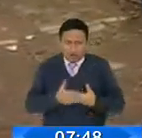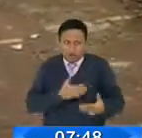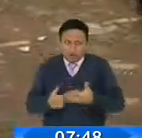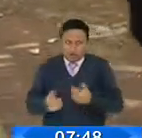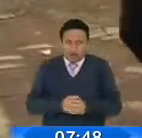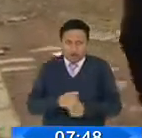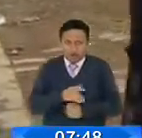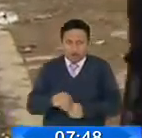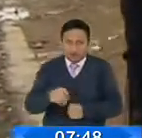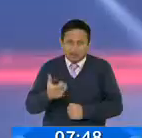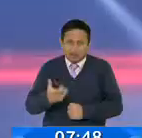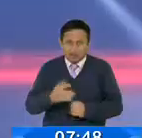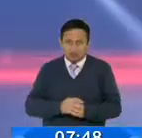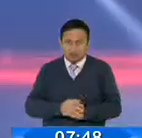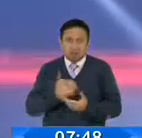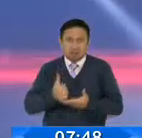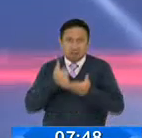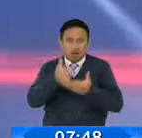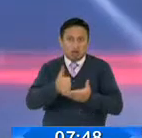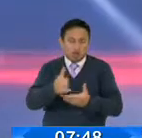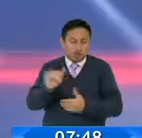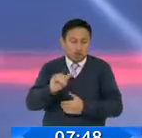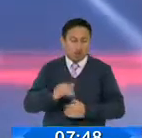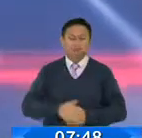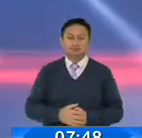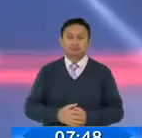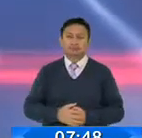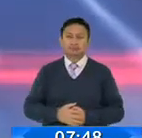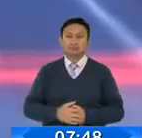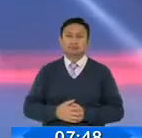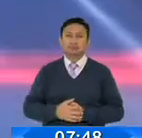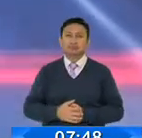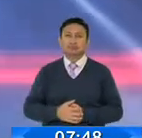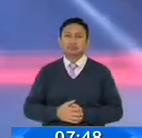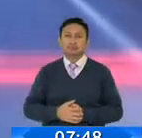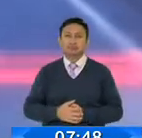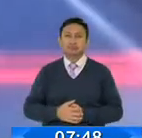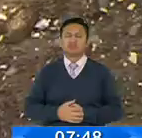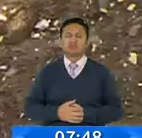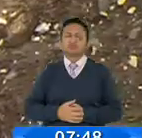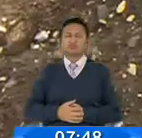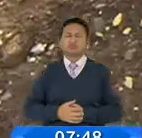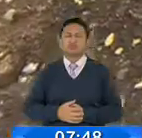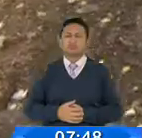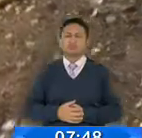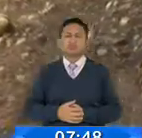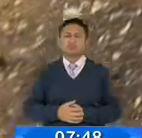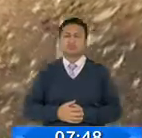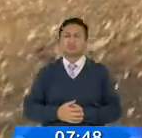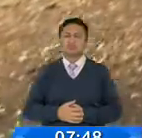de la institución, lo haría sin pensarlo dos veces, informó Jorge Escobar.